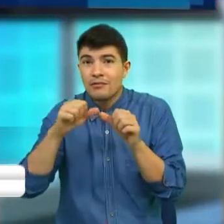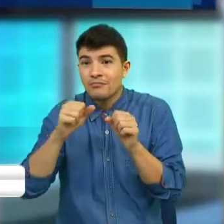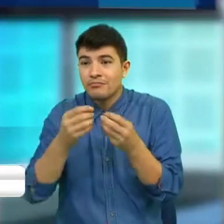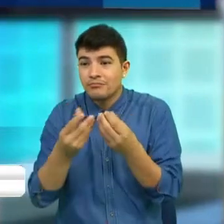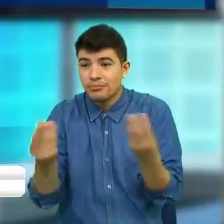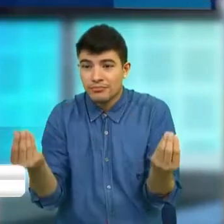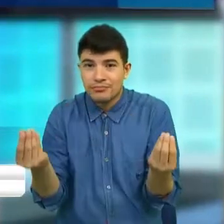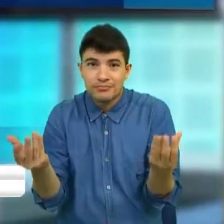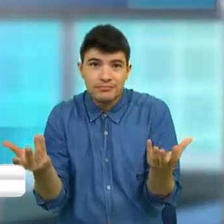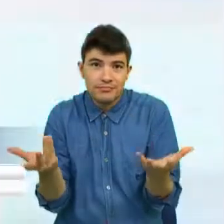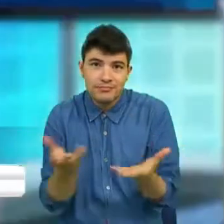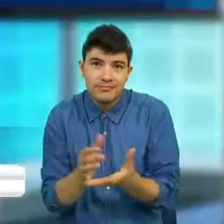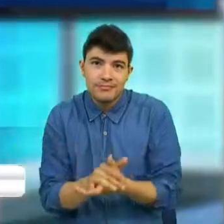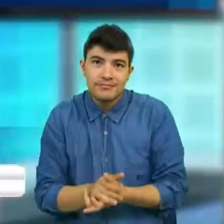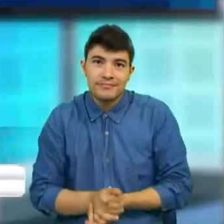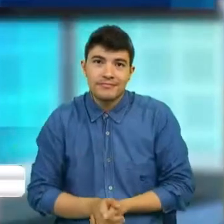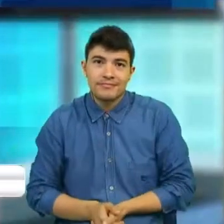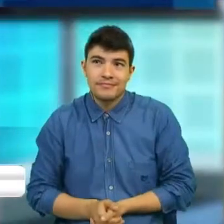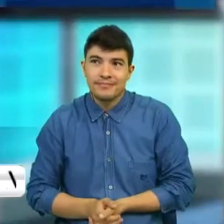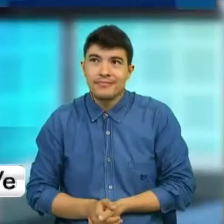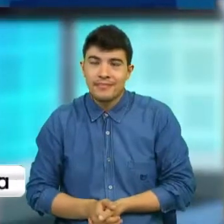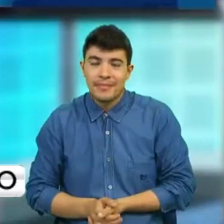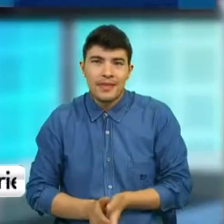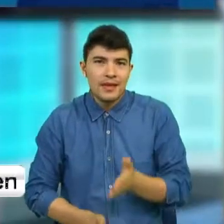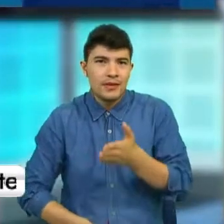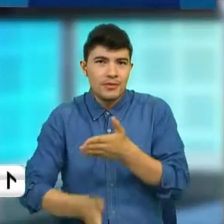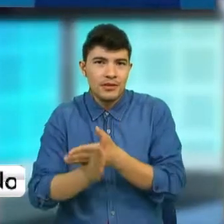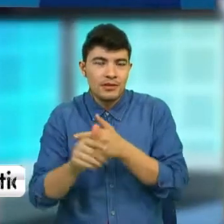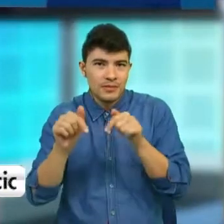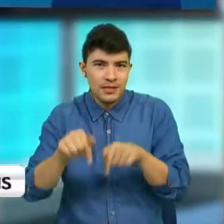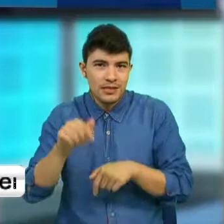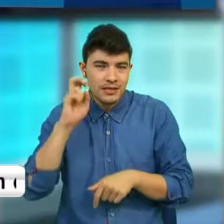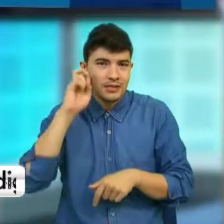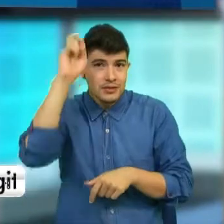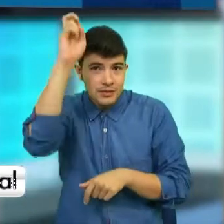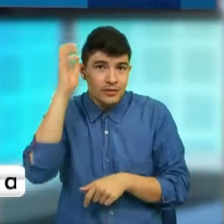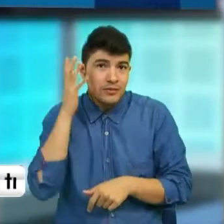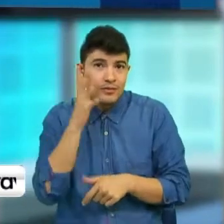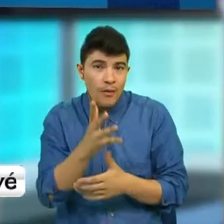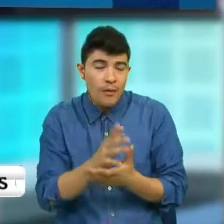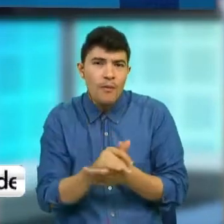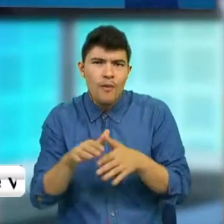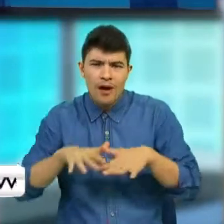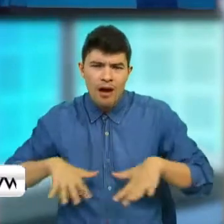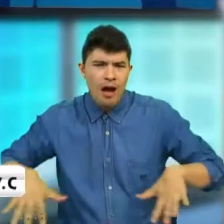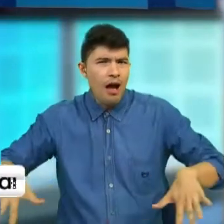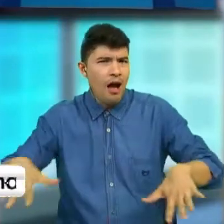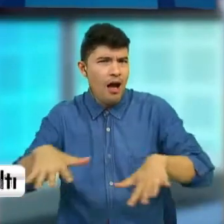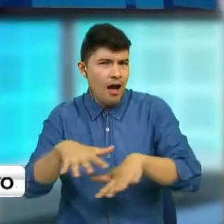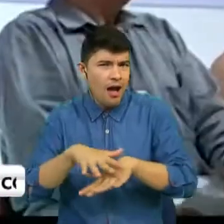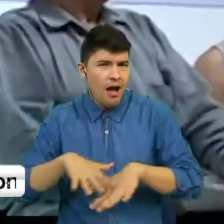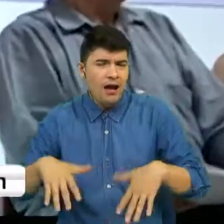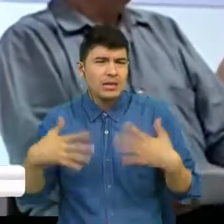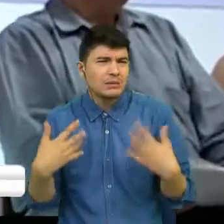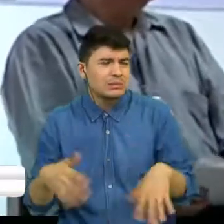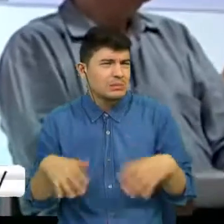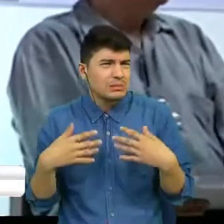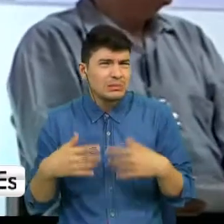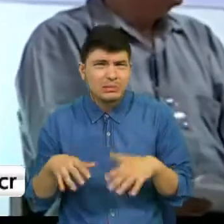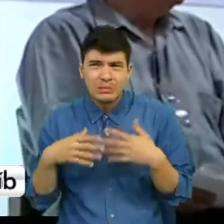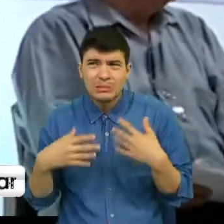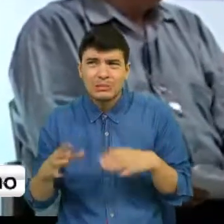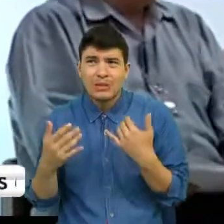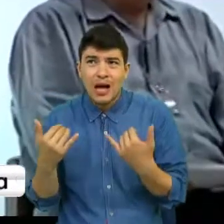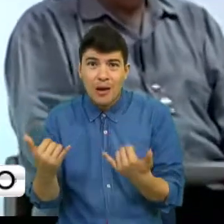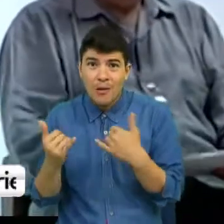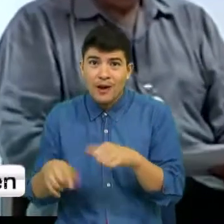separar cobijas. Y continuamos en Norte de Santander, porque un ambiente bastante pesado se vive por